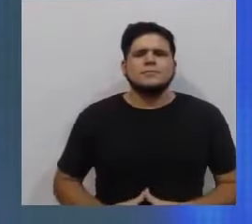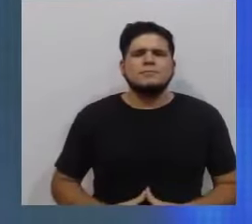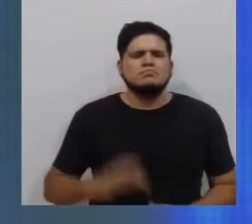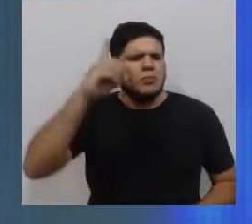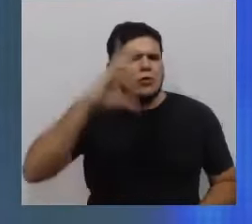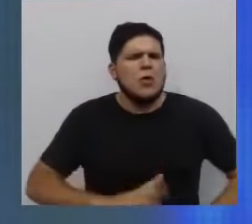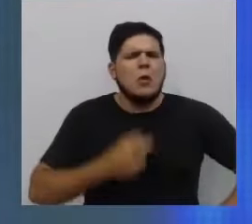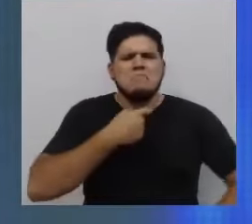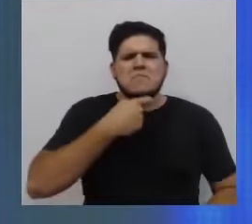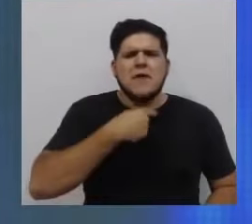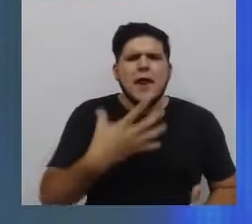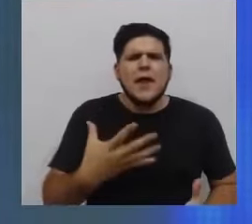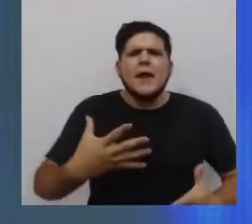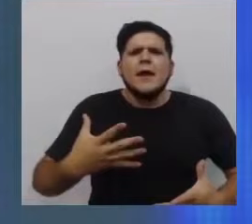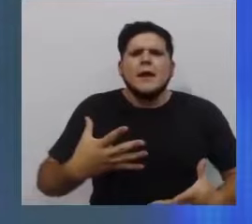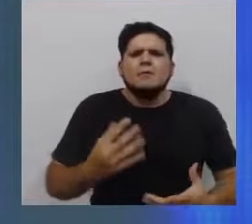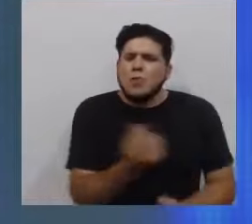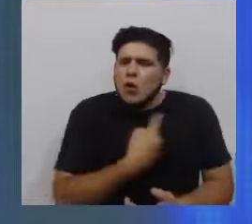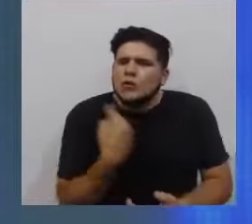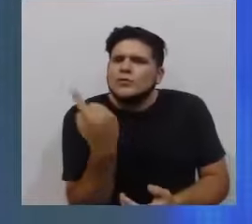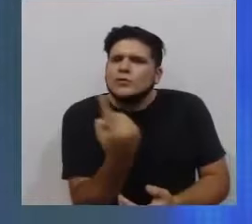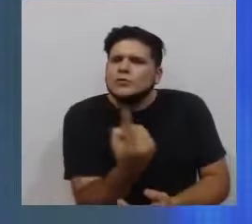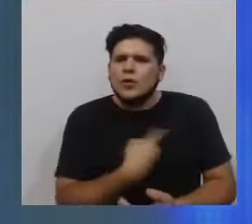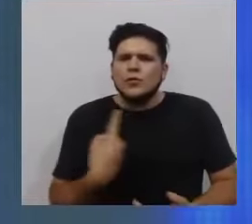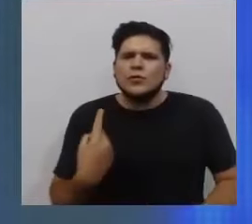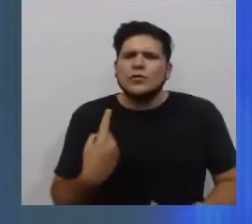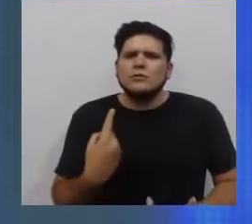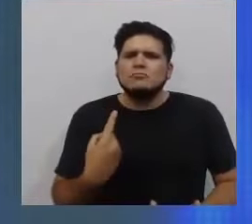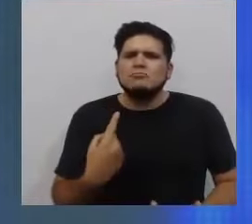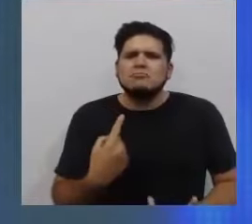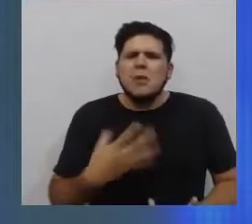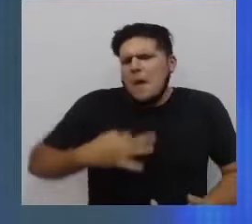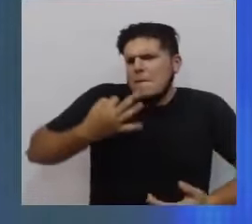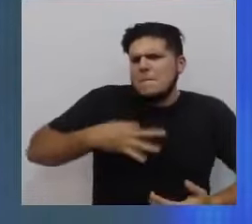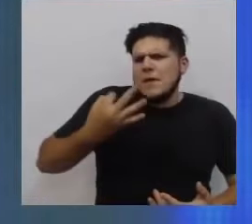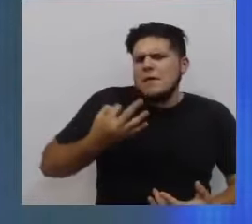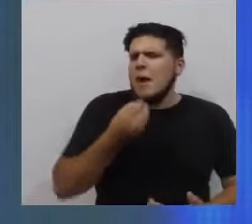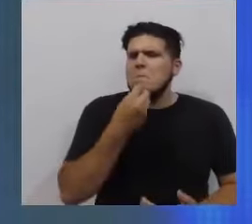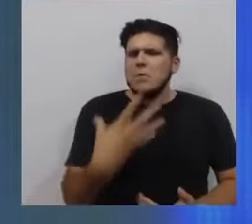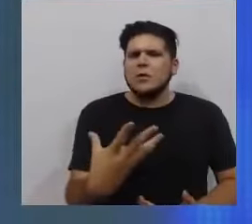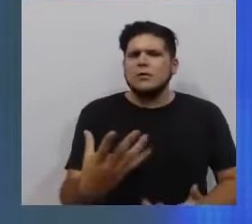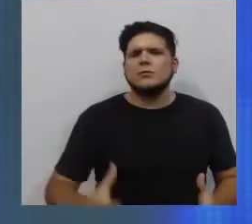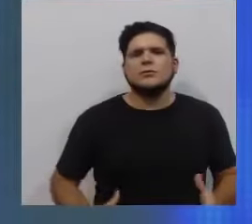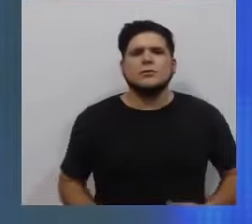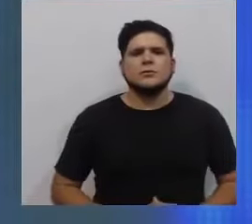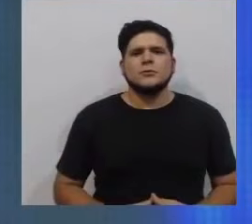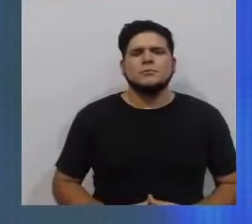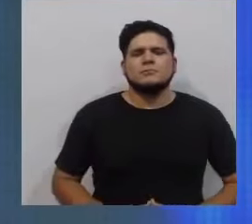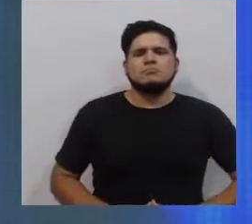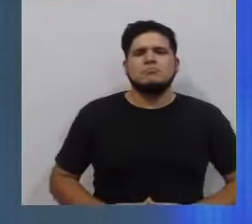dios quiere que a sus hijos les vaya bien reciba la palabra profética si dios suelto una palabra